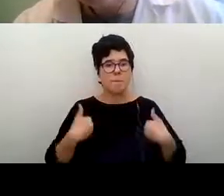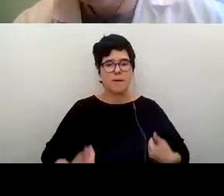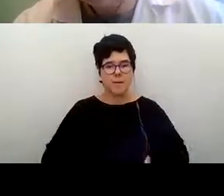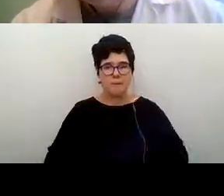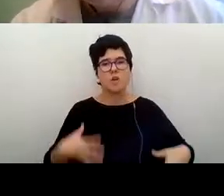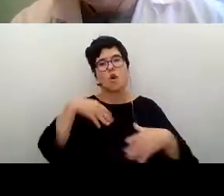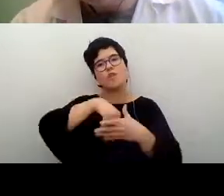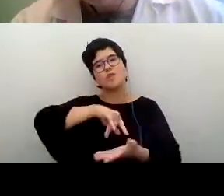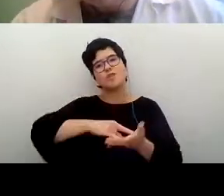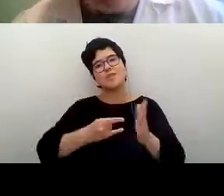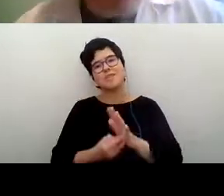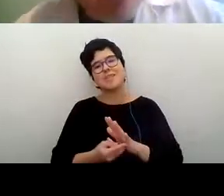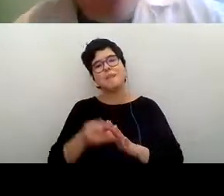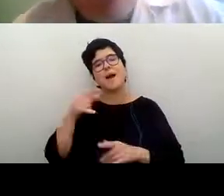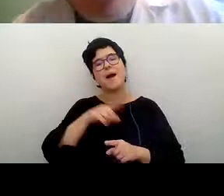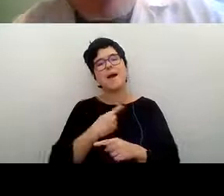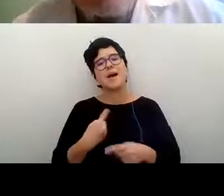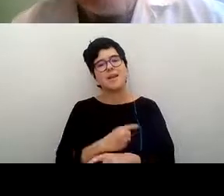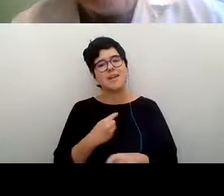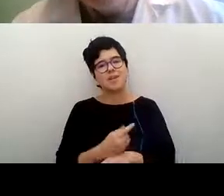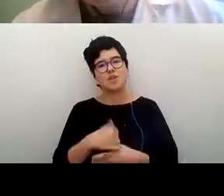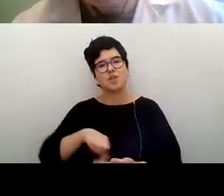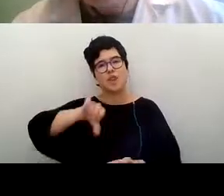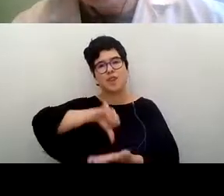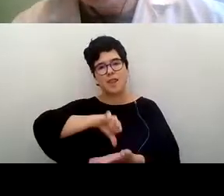central. Y sabéis que algunas de las enfermedades